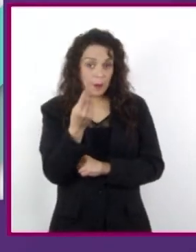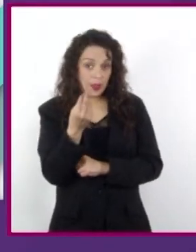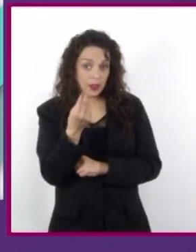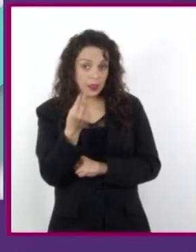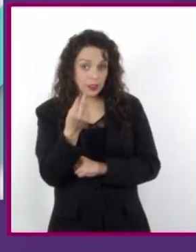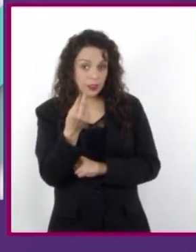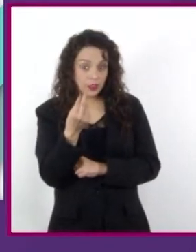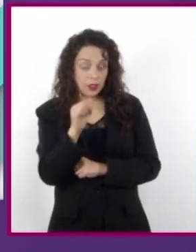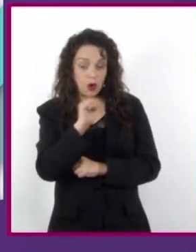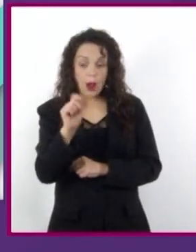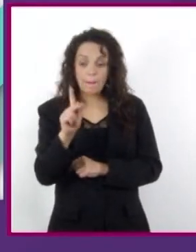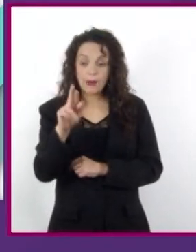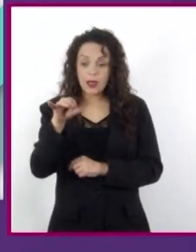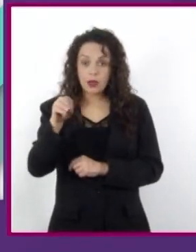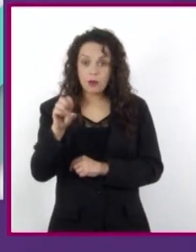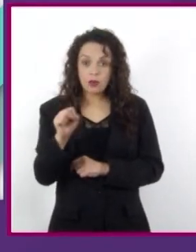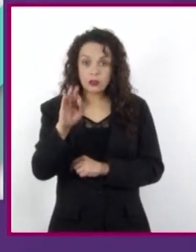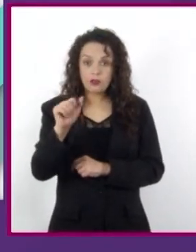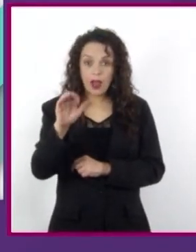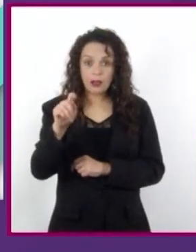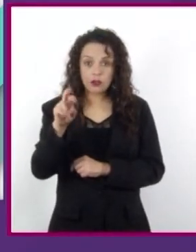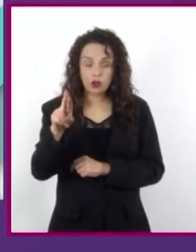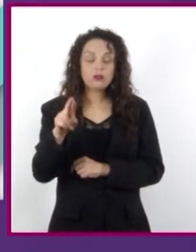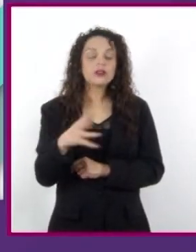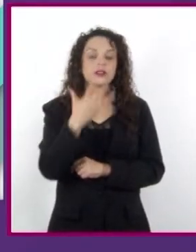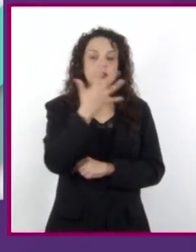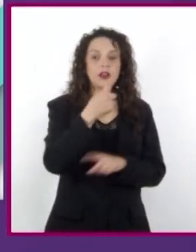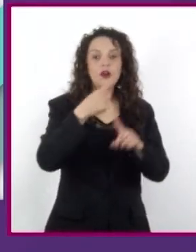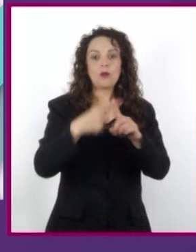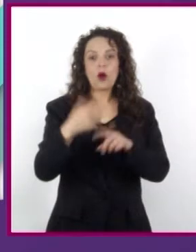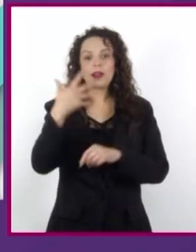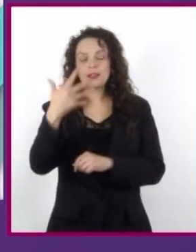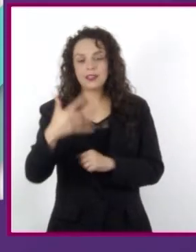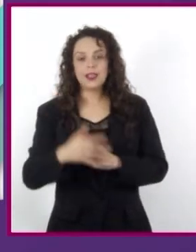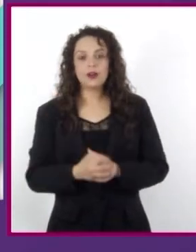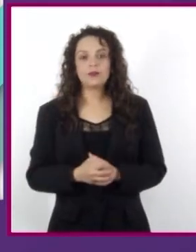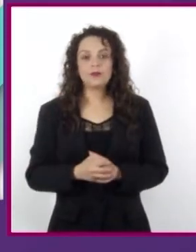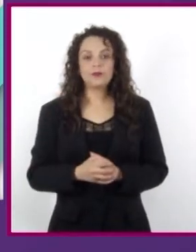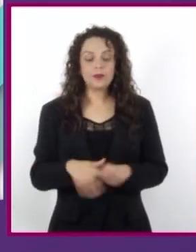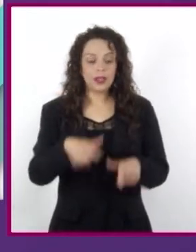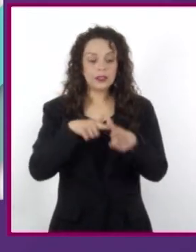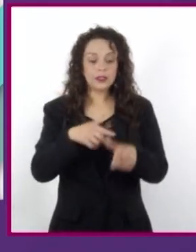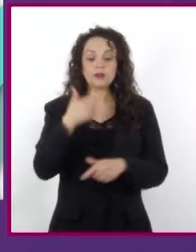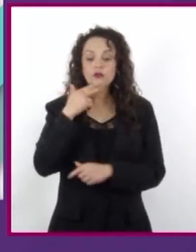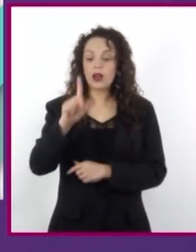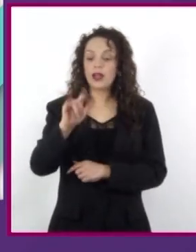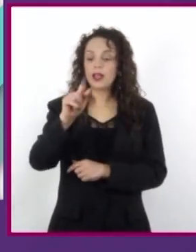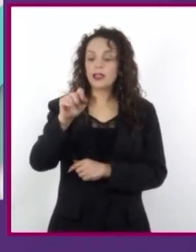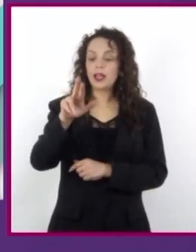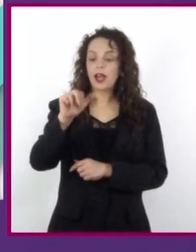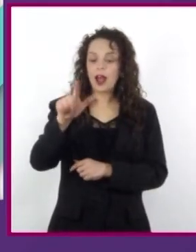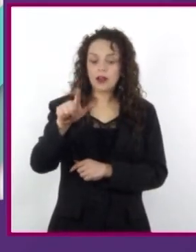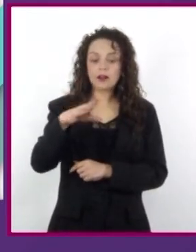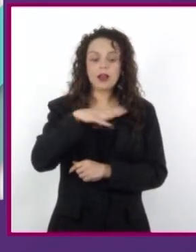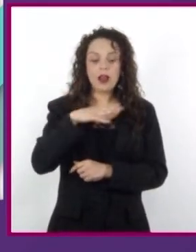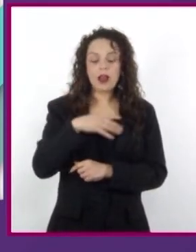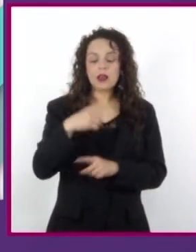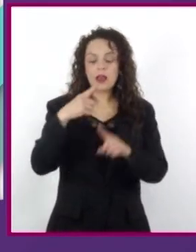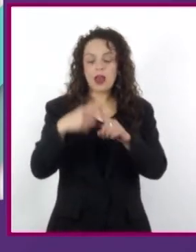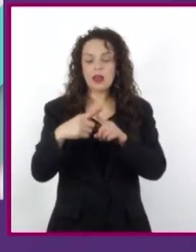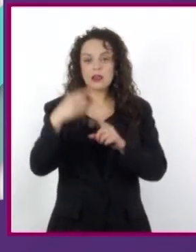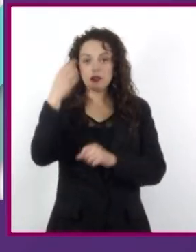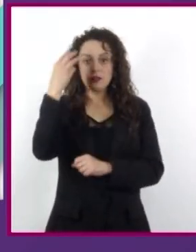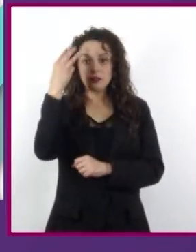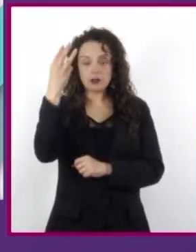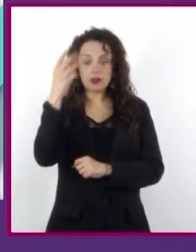en primos es 5 por 5. Continuando con las literales, tenemos x al cubo.